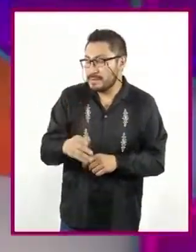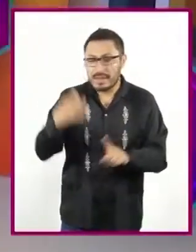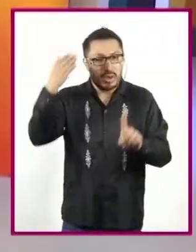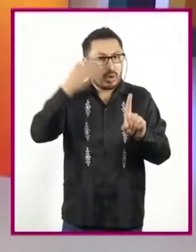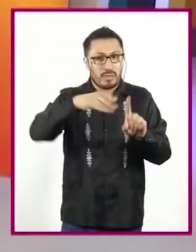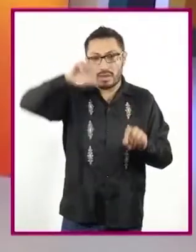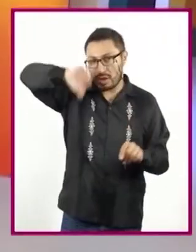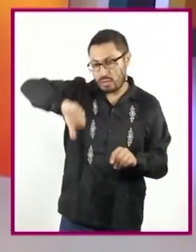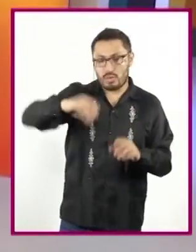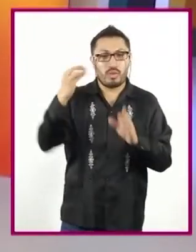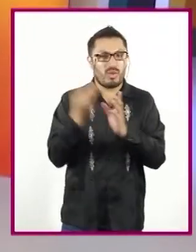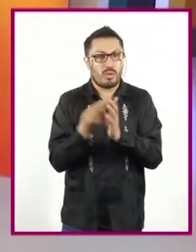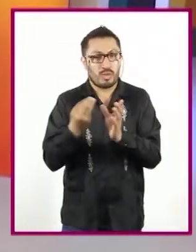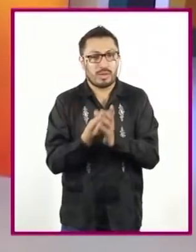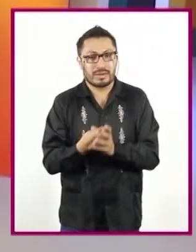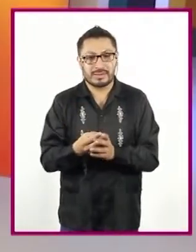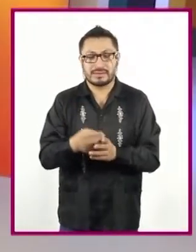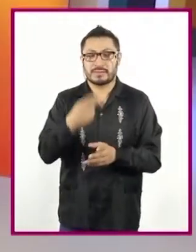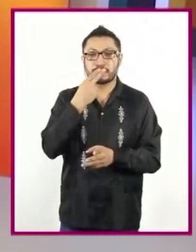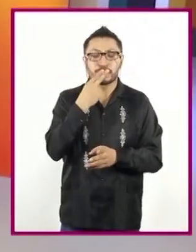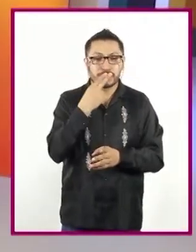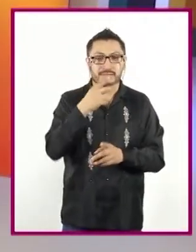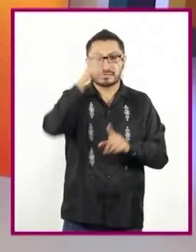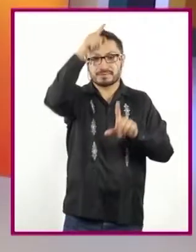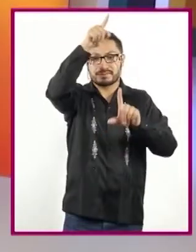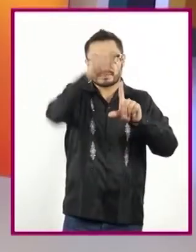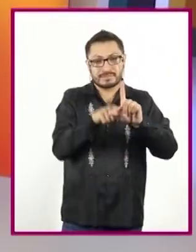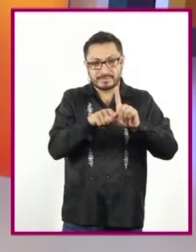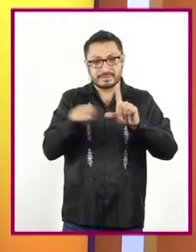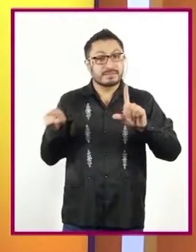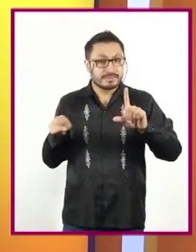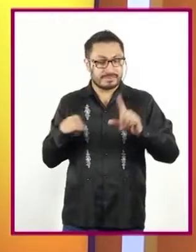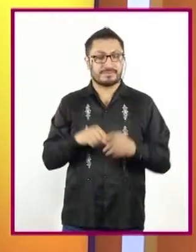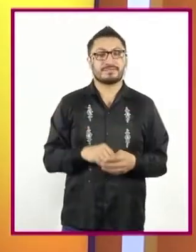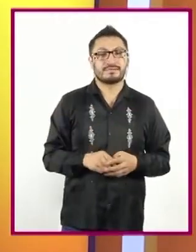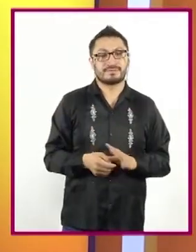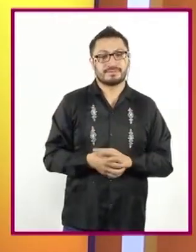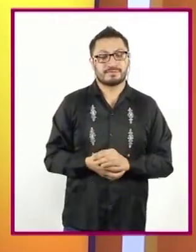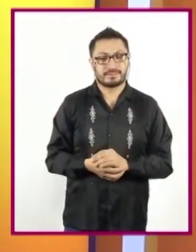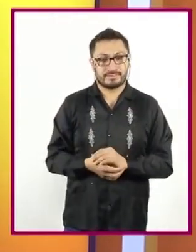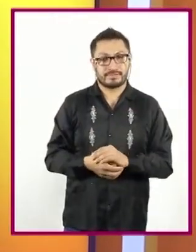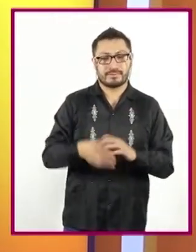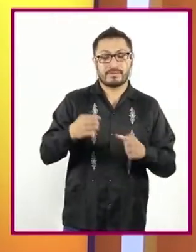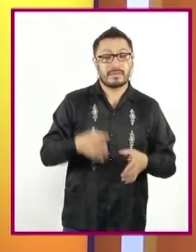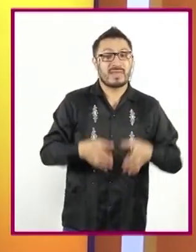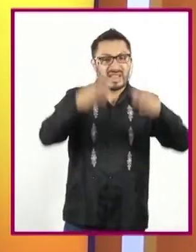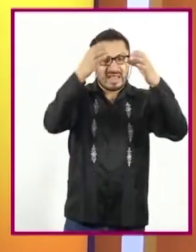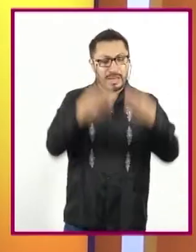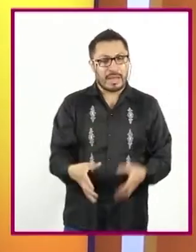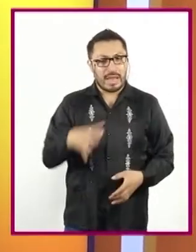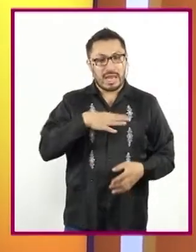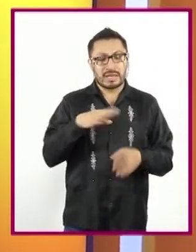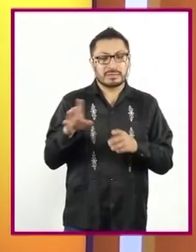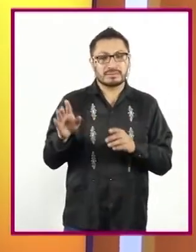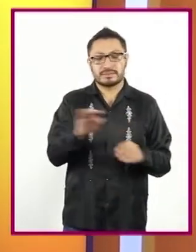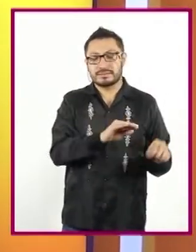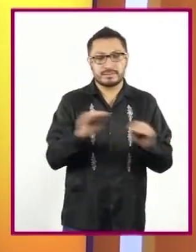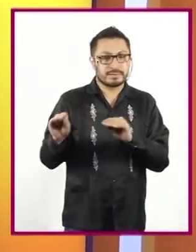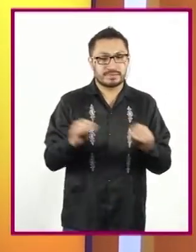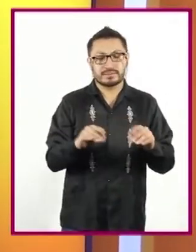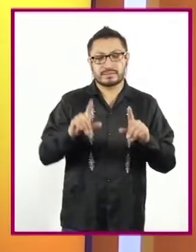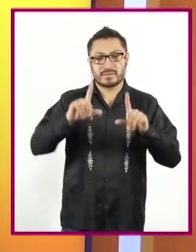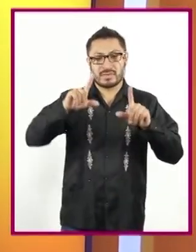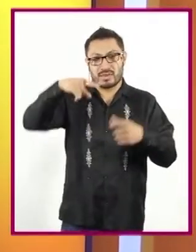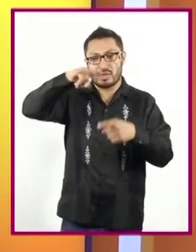propósito de esta sesión, se utiliza el cilindro recto. El cilindro se forma por un desplazamiento de un cuadrado o